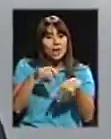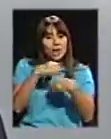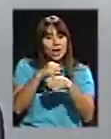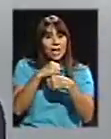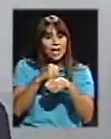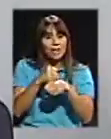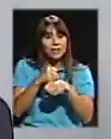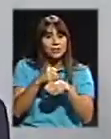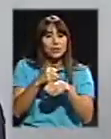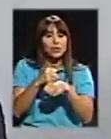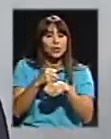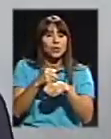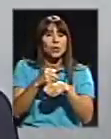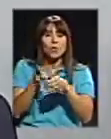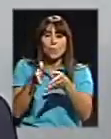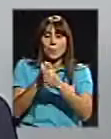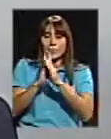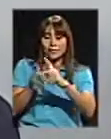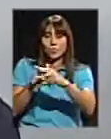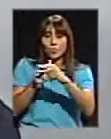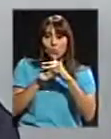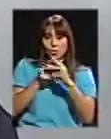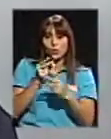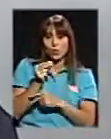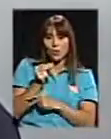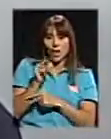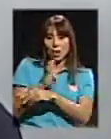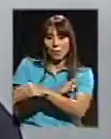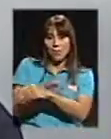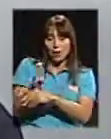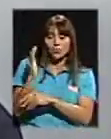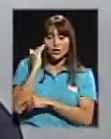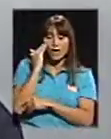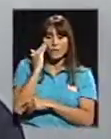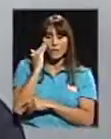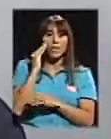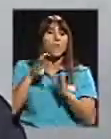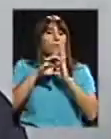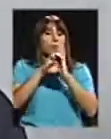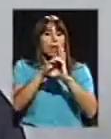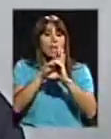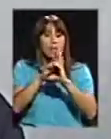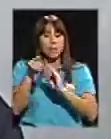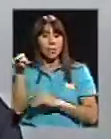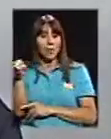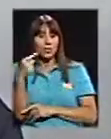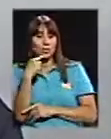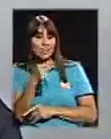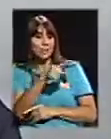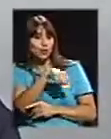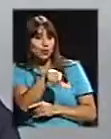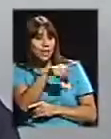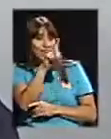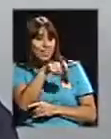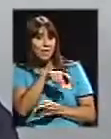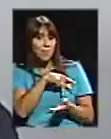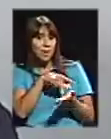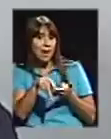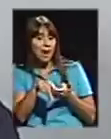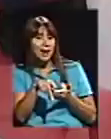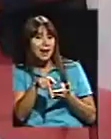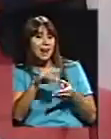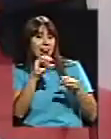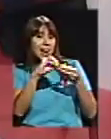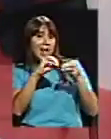para fijarle la tasa de interés que tiene que pagar. Entonces le dicen, usted tiene que pagar la tasa básica más 2, más